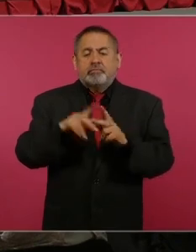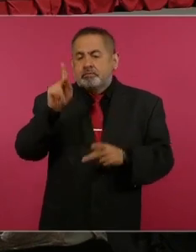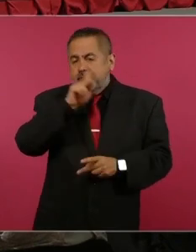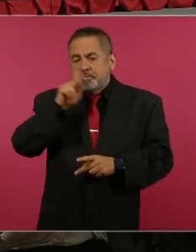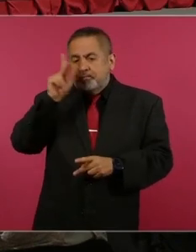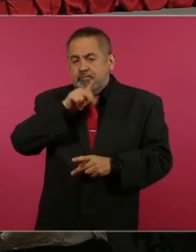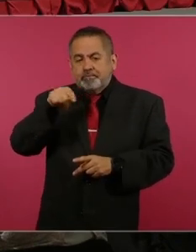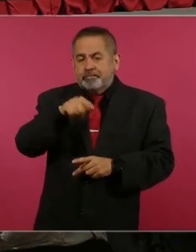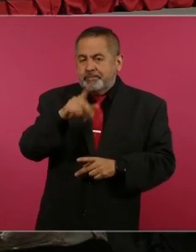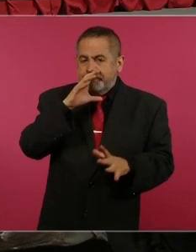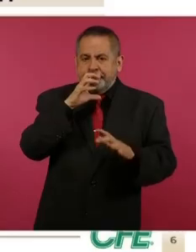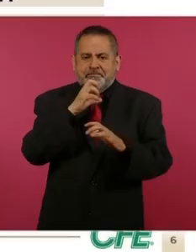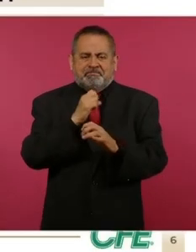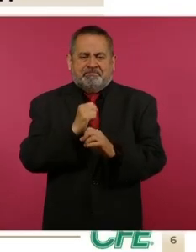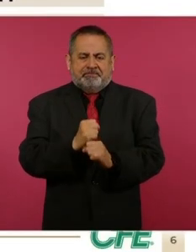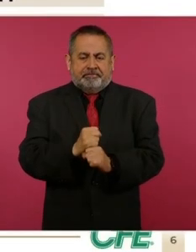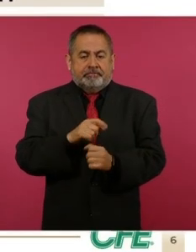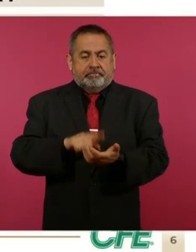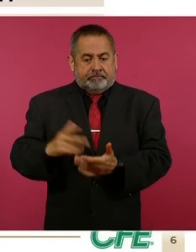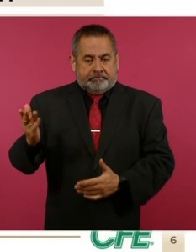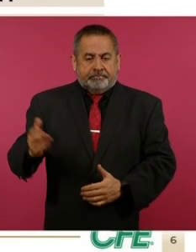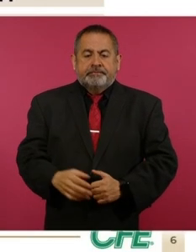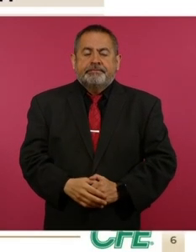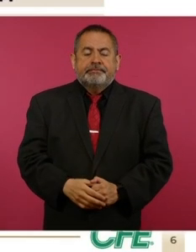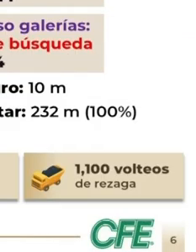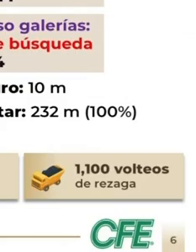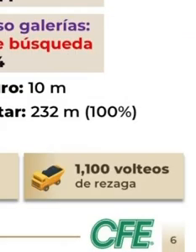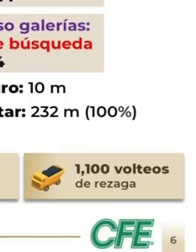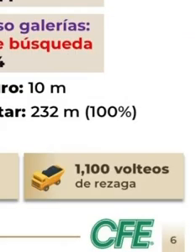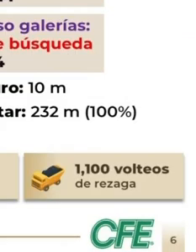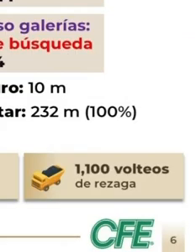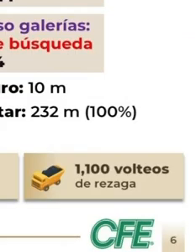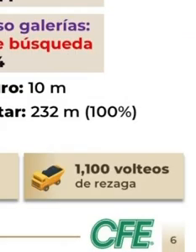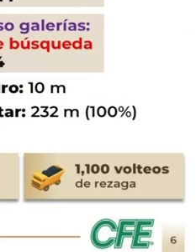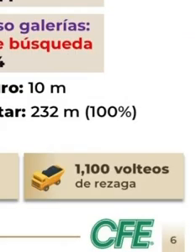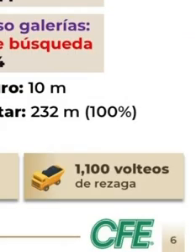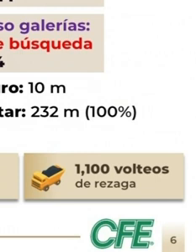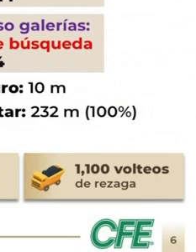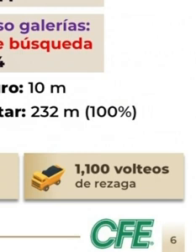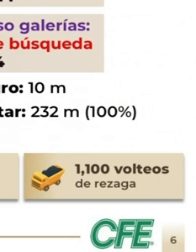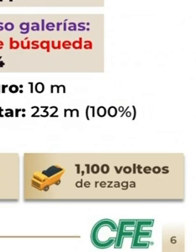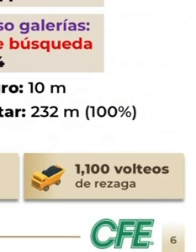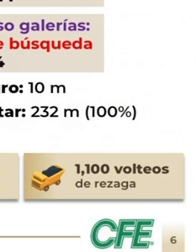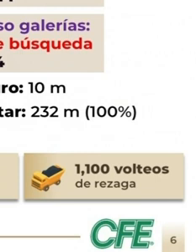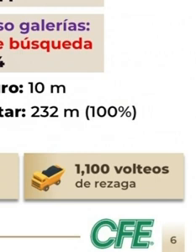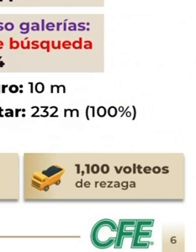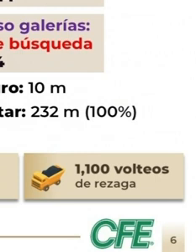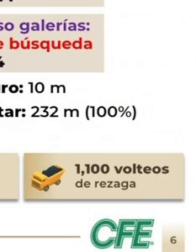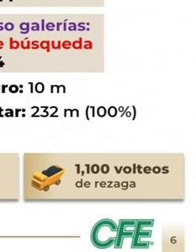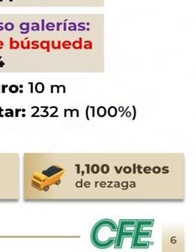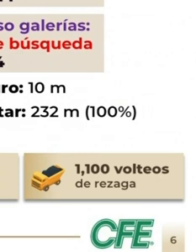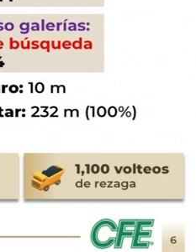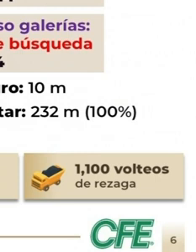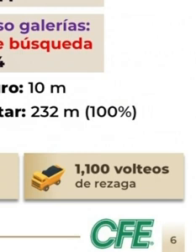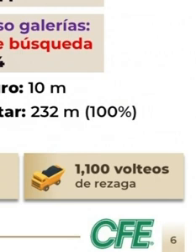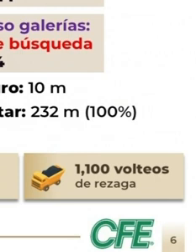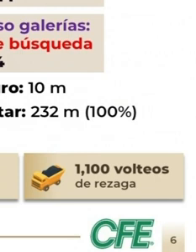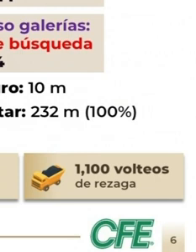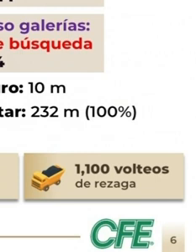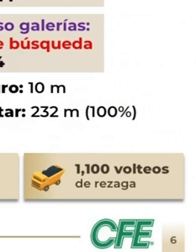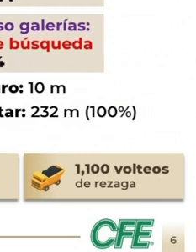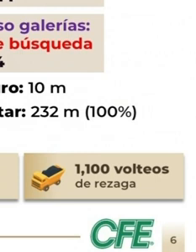aire. La concentración de metano que debe de existir, ¿verdad?, para poder que sea ciertamente, poder trabajar